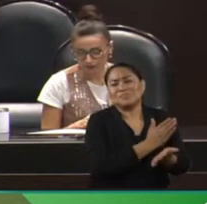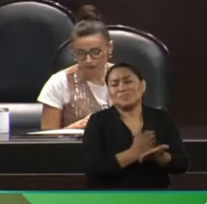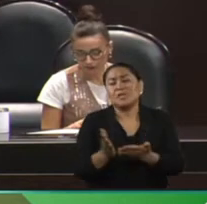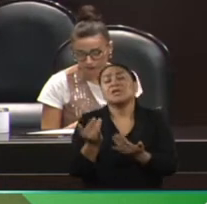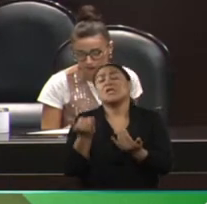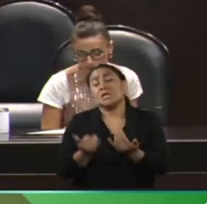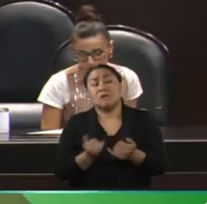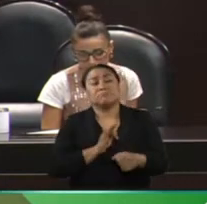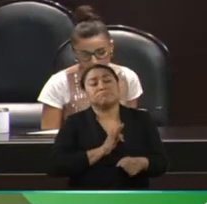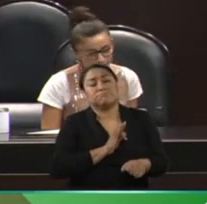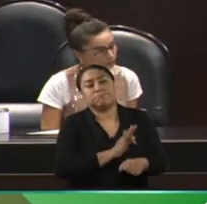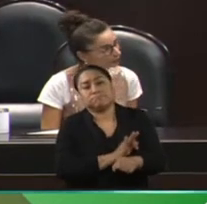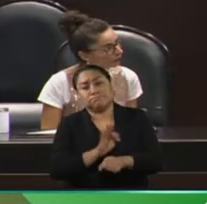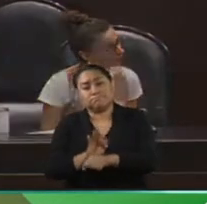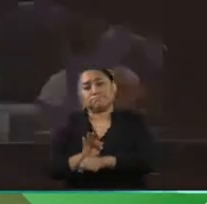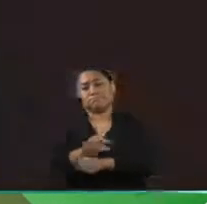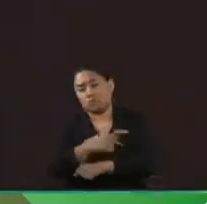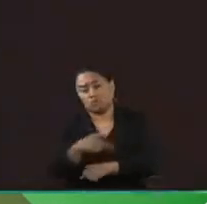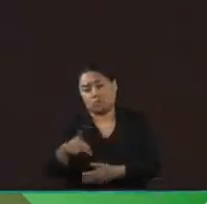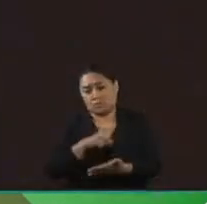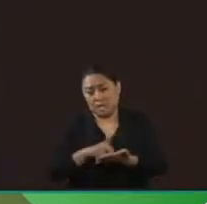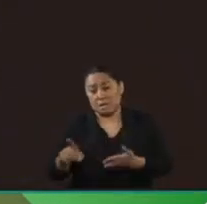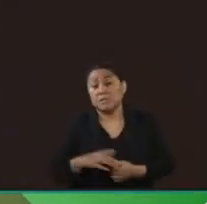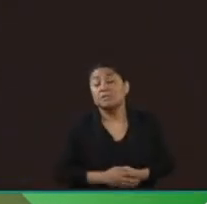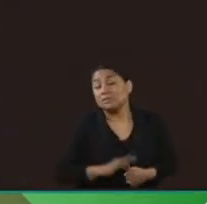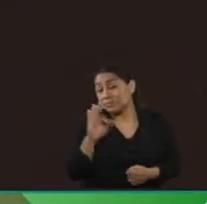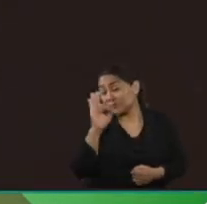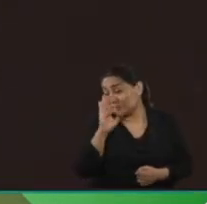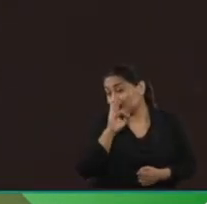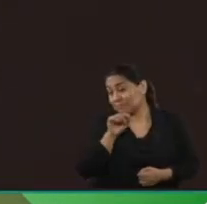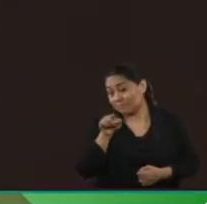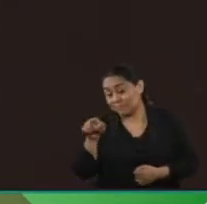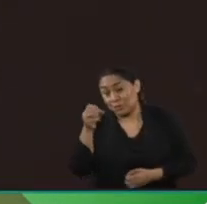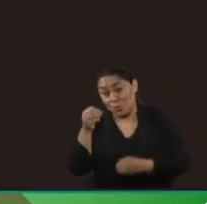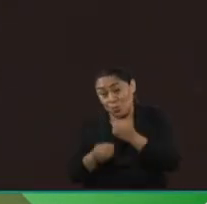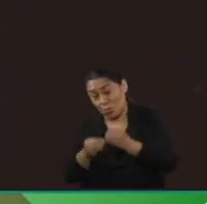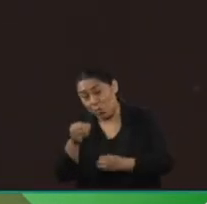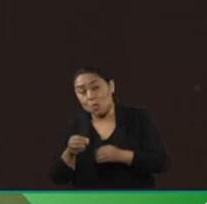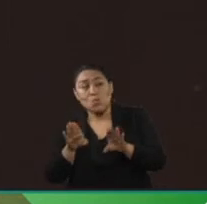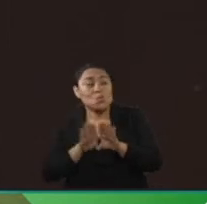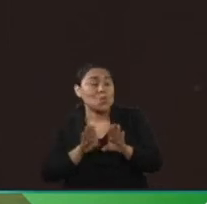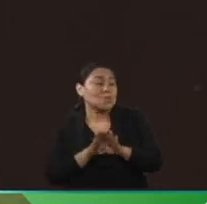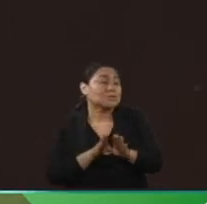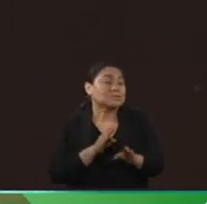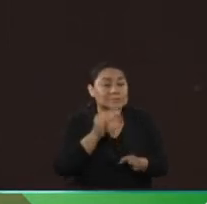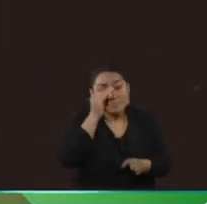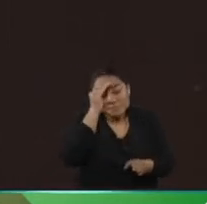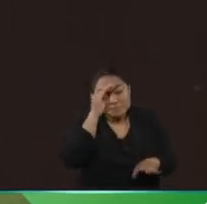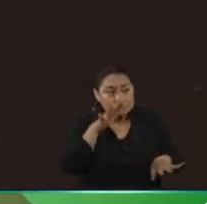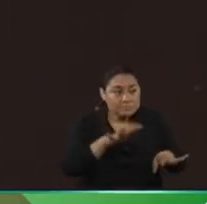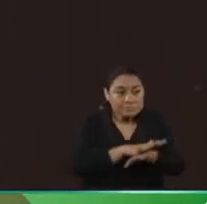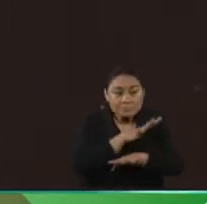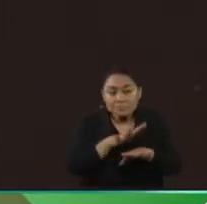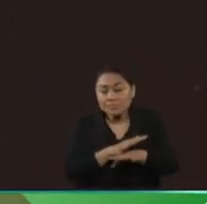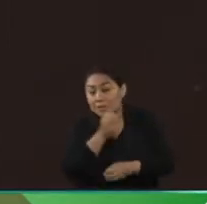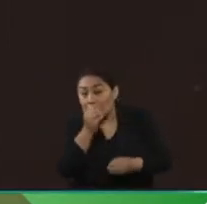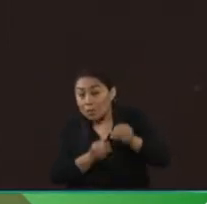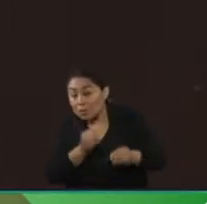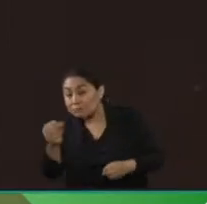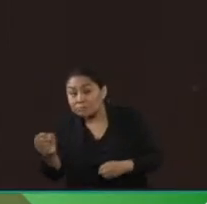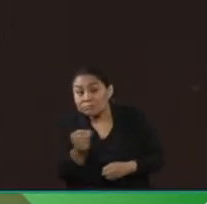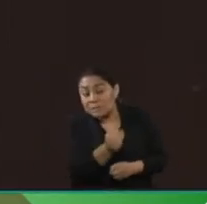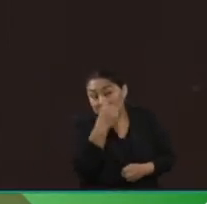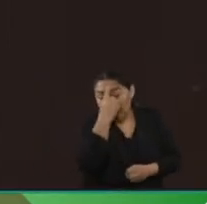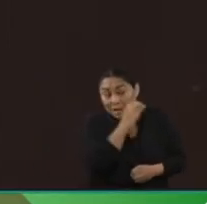derechos fundamentales someter la justicia al bén del Azar o al convertir a los jueces en candidatos